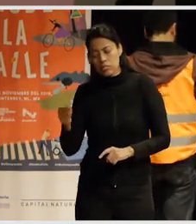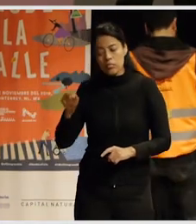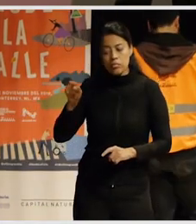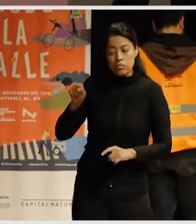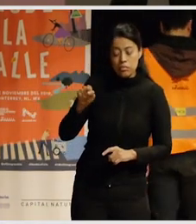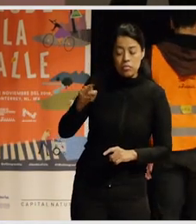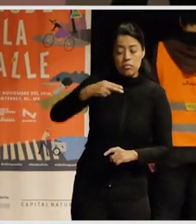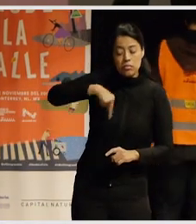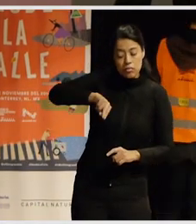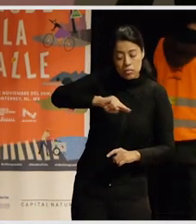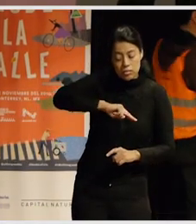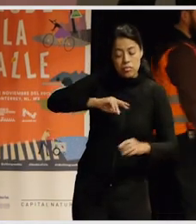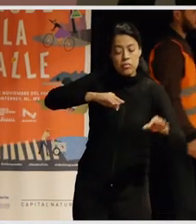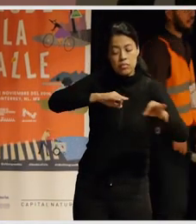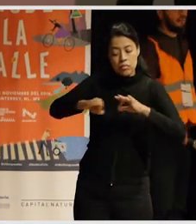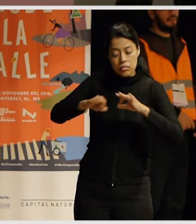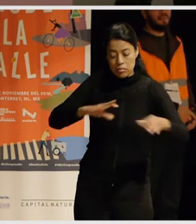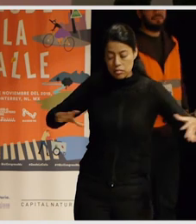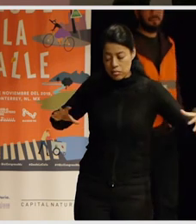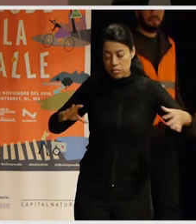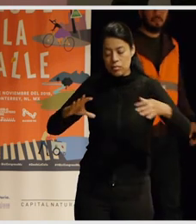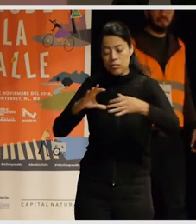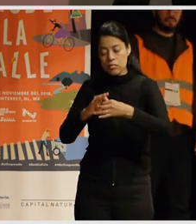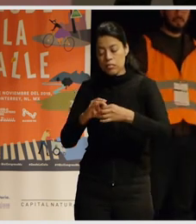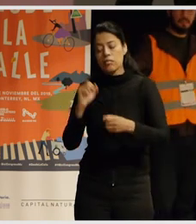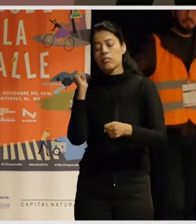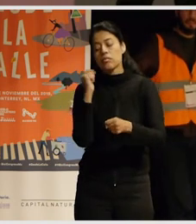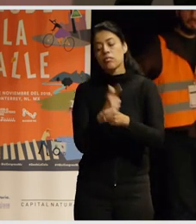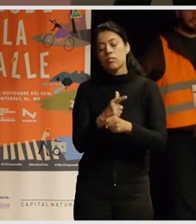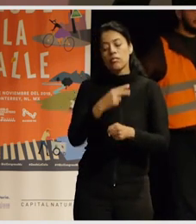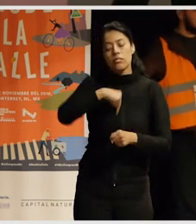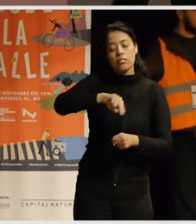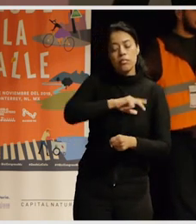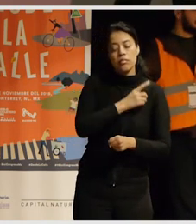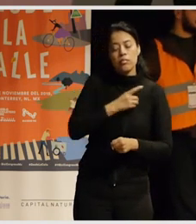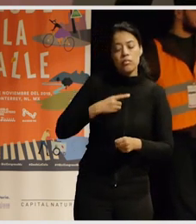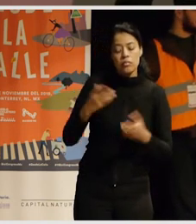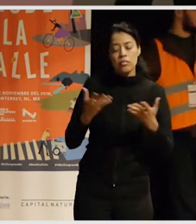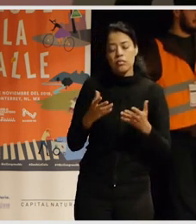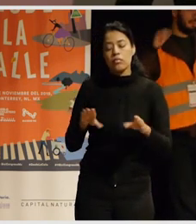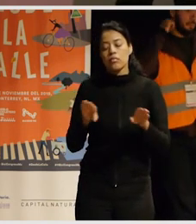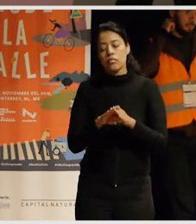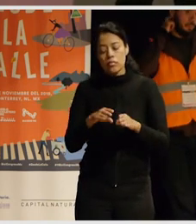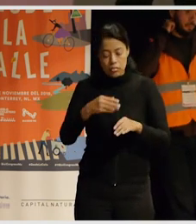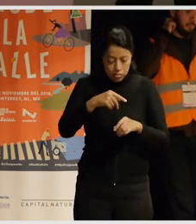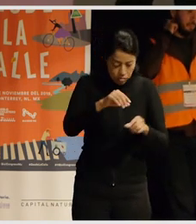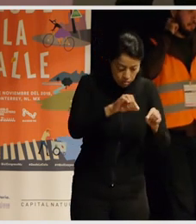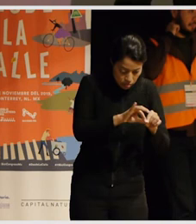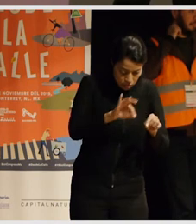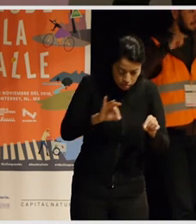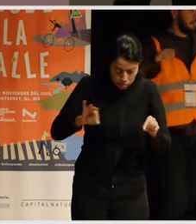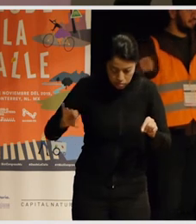trabajamos en conjunto con ellos y se van dando cuenta que es lo que tenemos que hacer cuáles son los pasos como se marca este